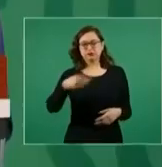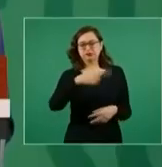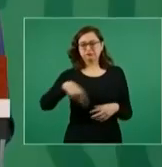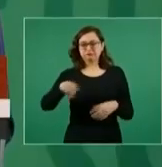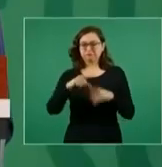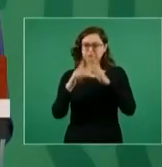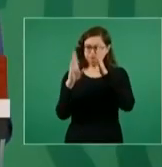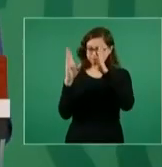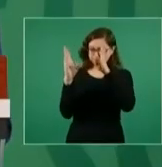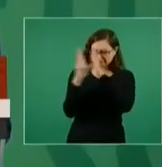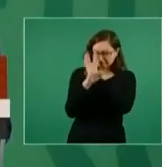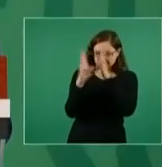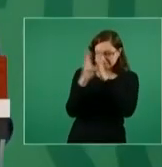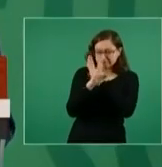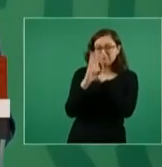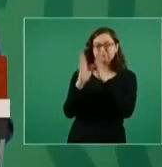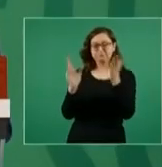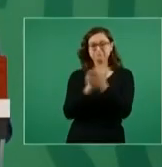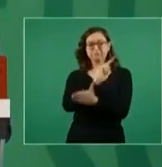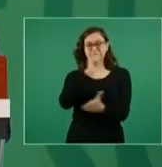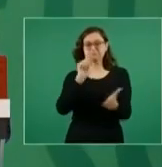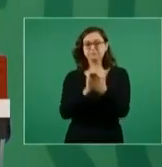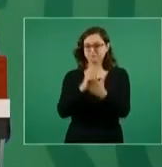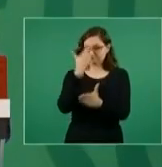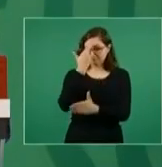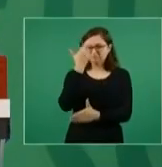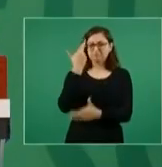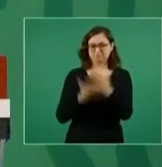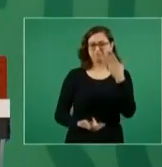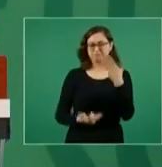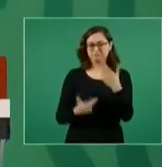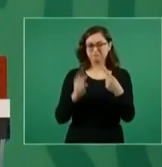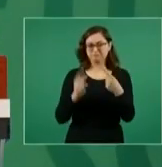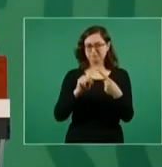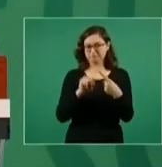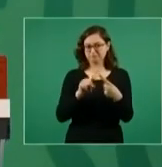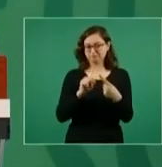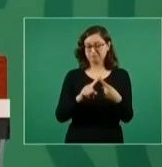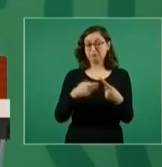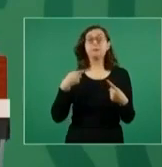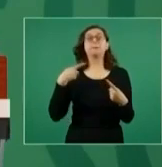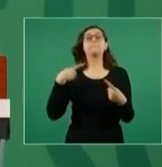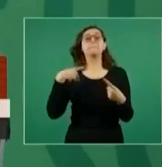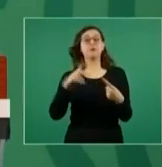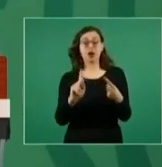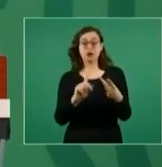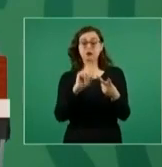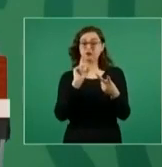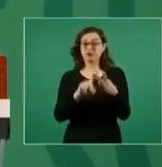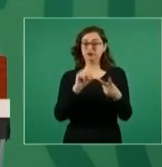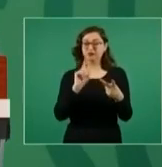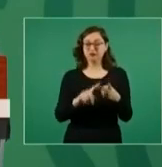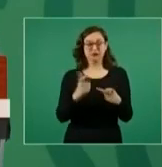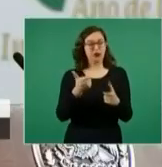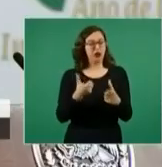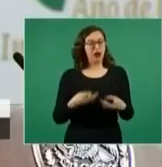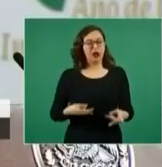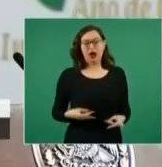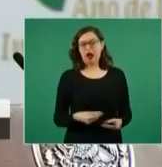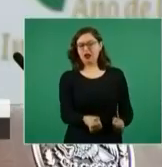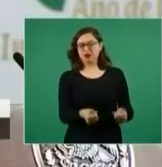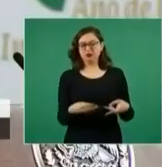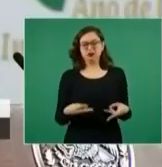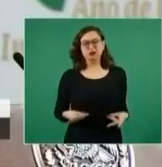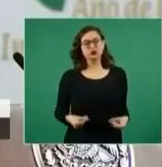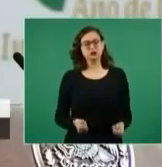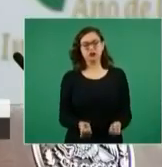180 periodistas, 600 políticos, inclusive 108 exnovias, desde el kinder hasta la